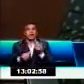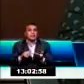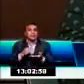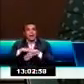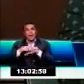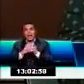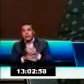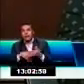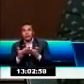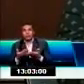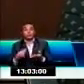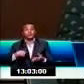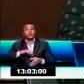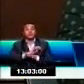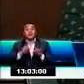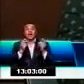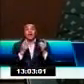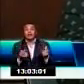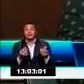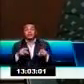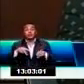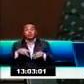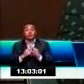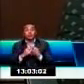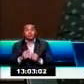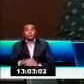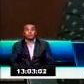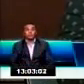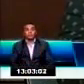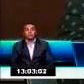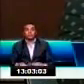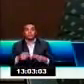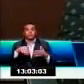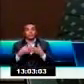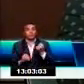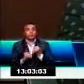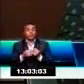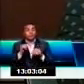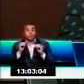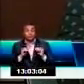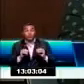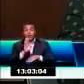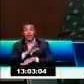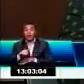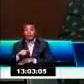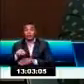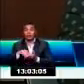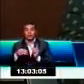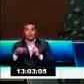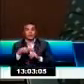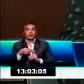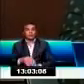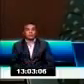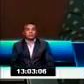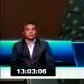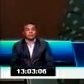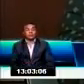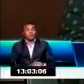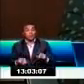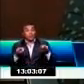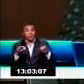y estamos listos para empezar a ofrecer todo tipo de apoyo pedagógico a nuestros estudiantes de la plataforma. Aparte de